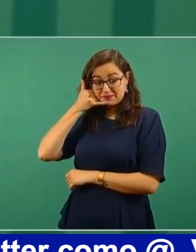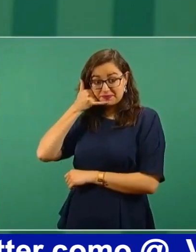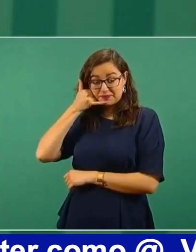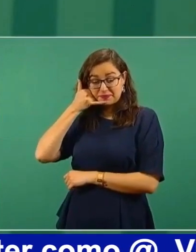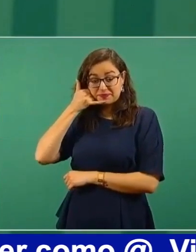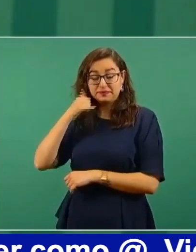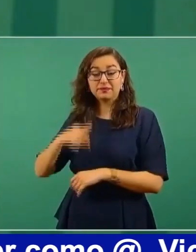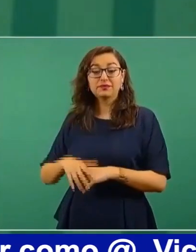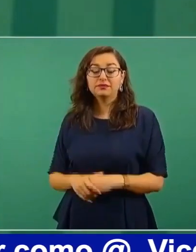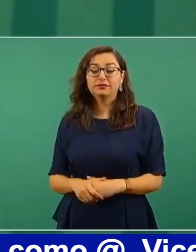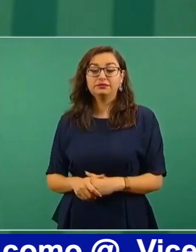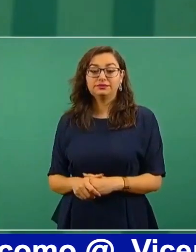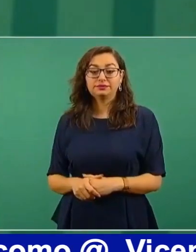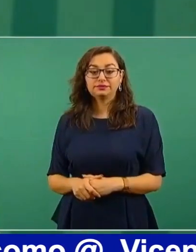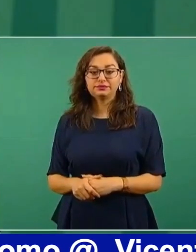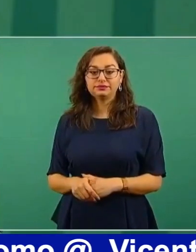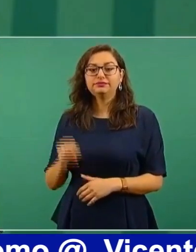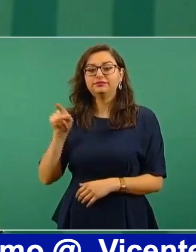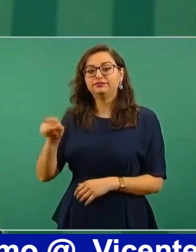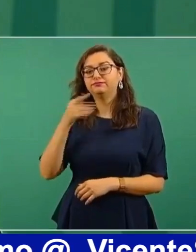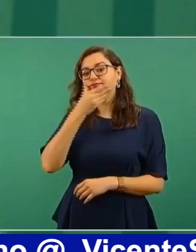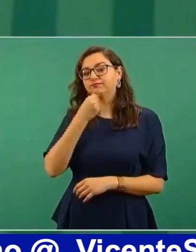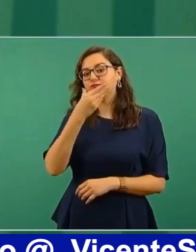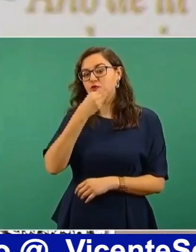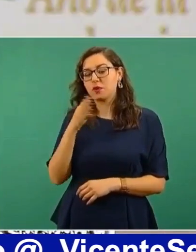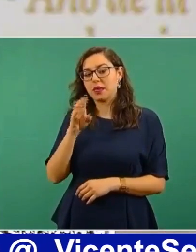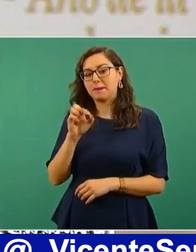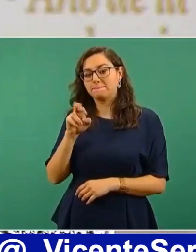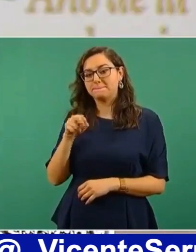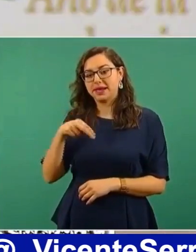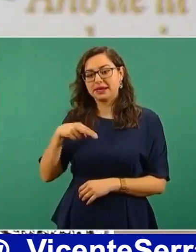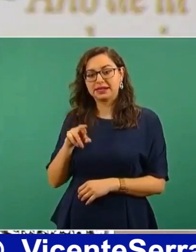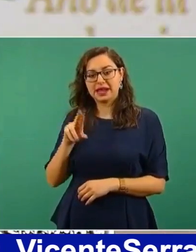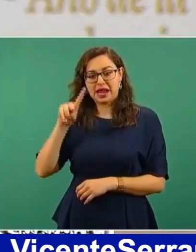de Bernardo Gómez de Televisa.